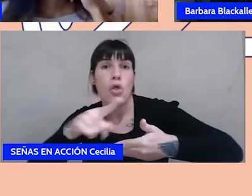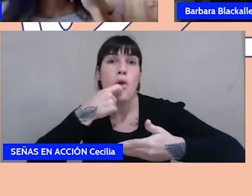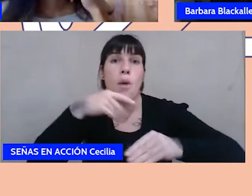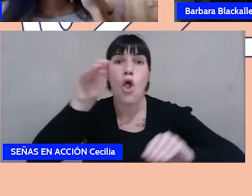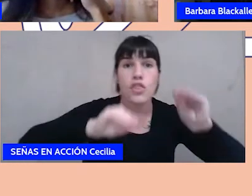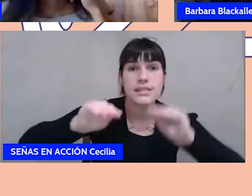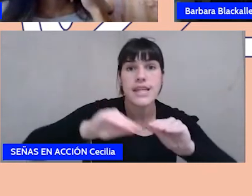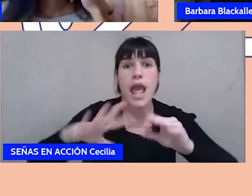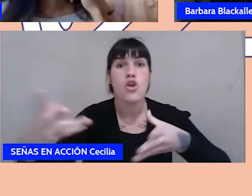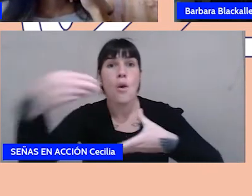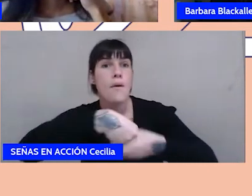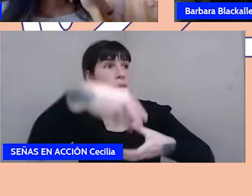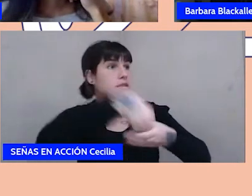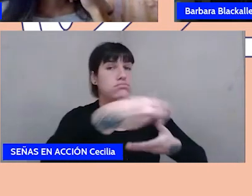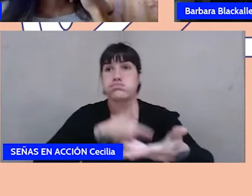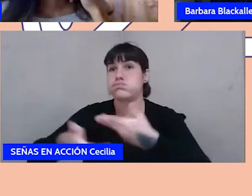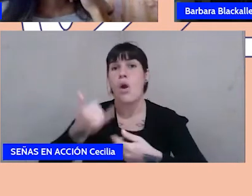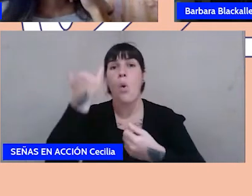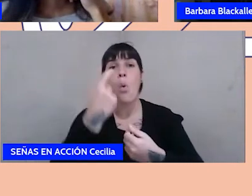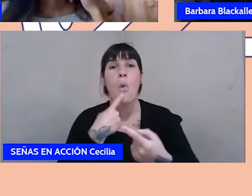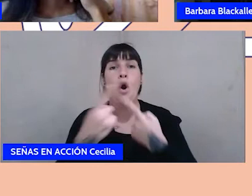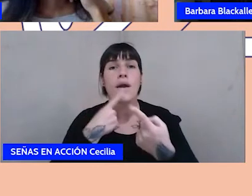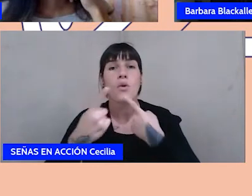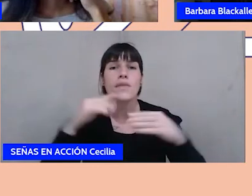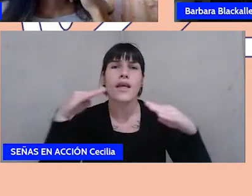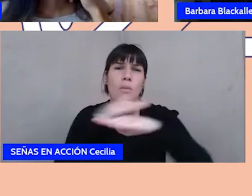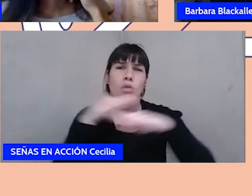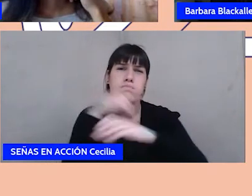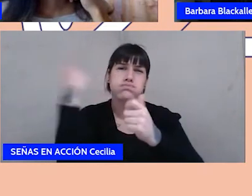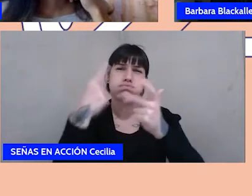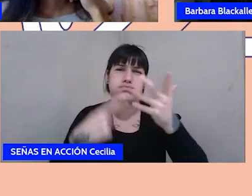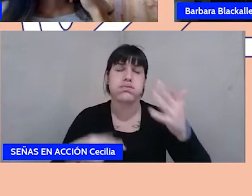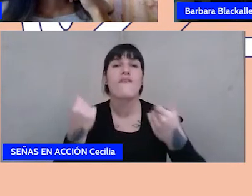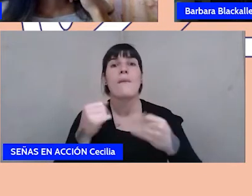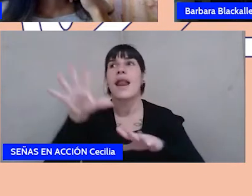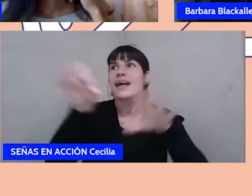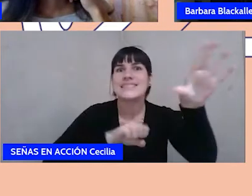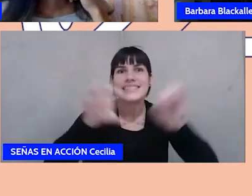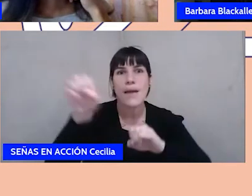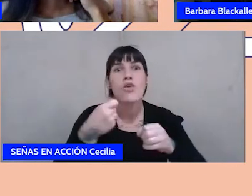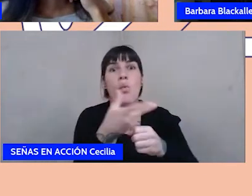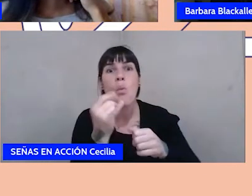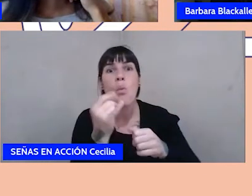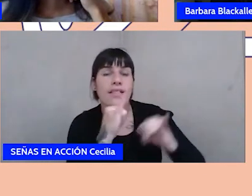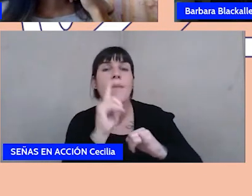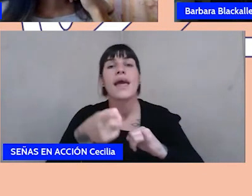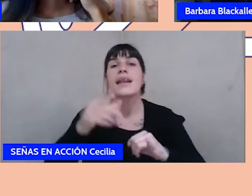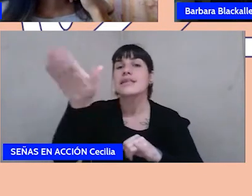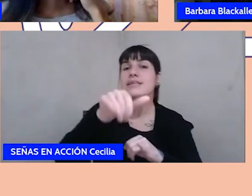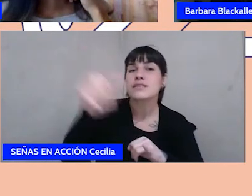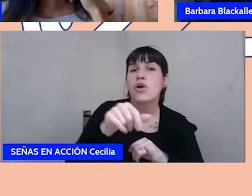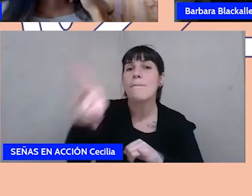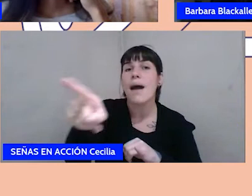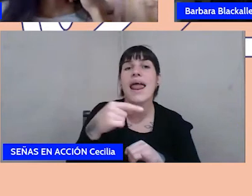disponible en varios idiomas, que fue la fuente de los datos cuantitativos, un llamado a contar historias, una convocatoria para dar a conocer iniciativas relacionadas con